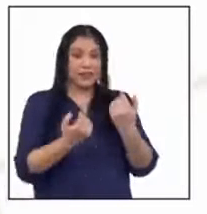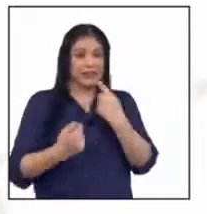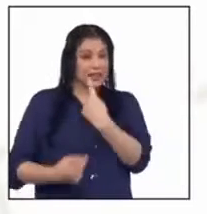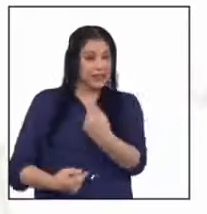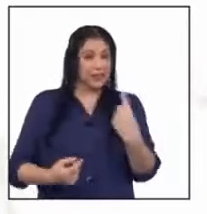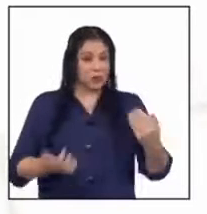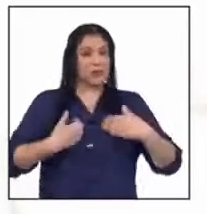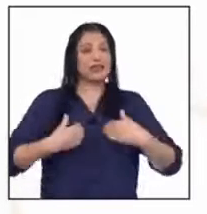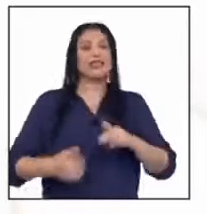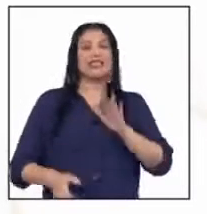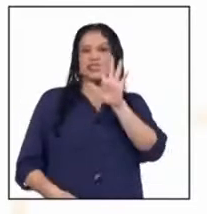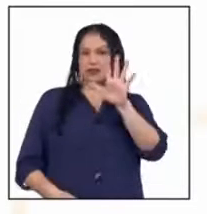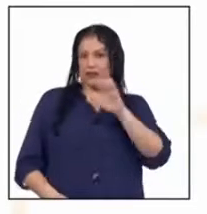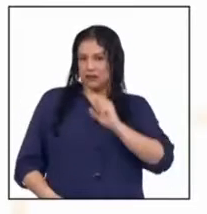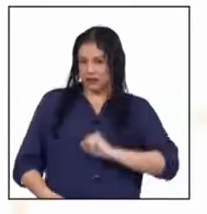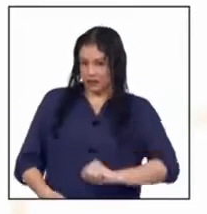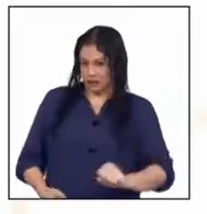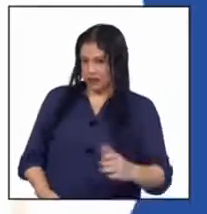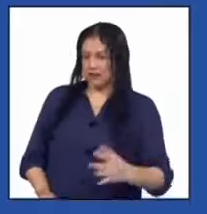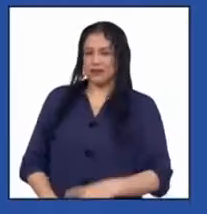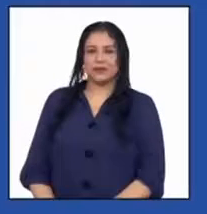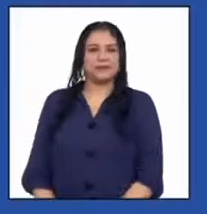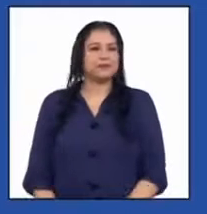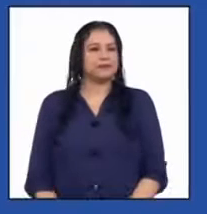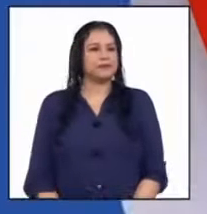hijos.